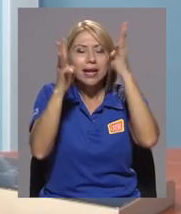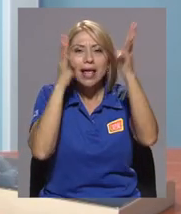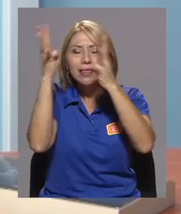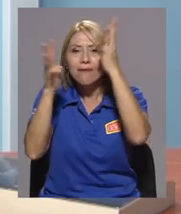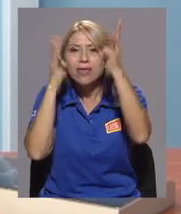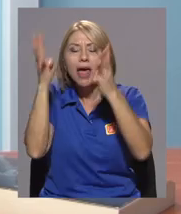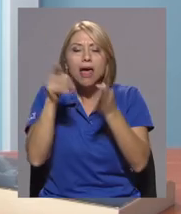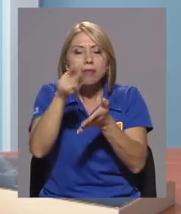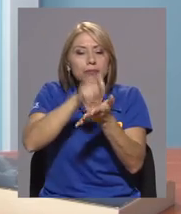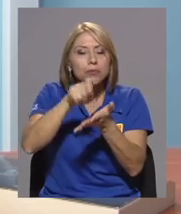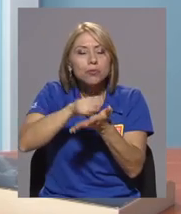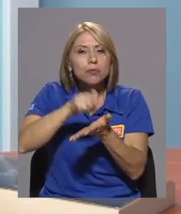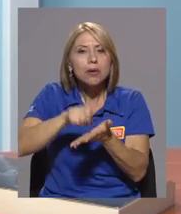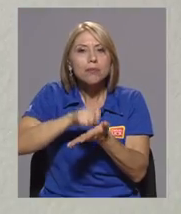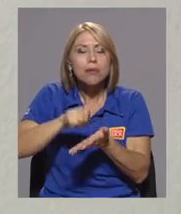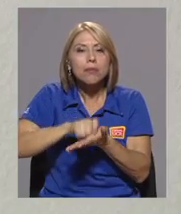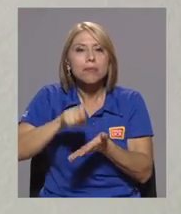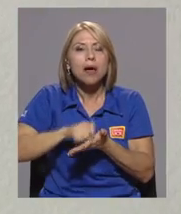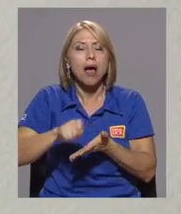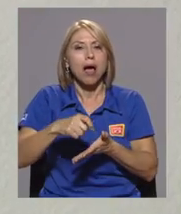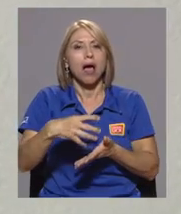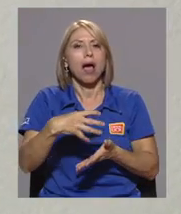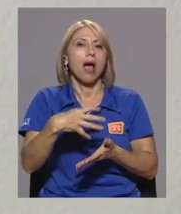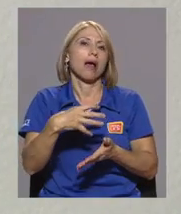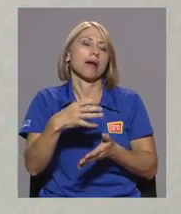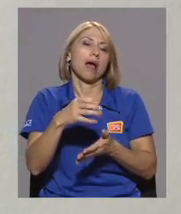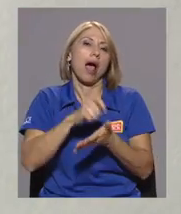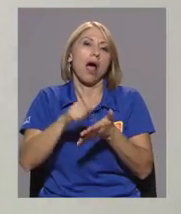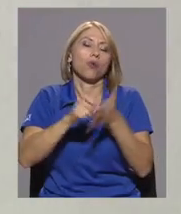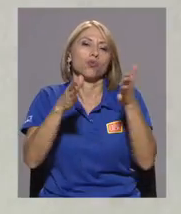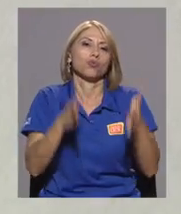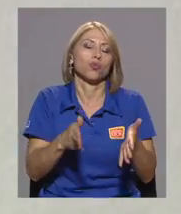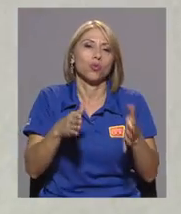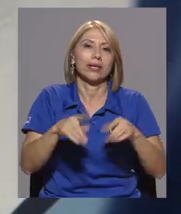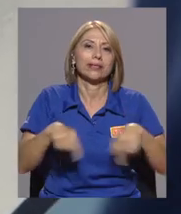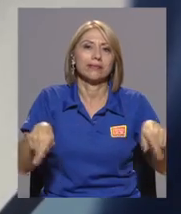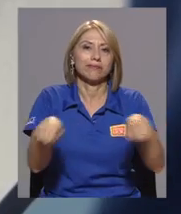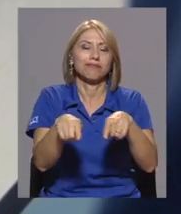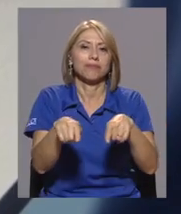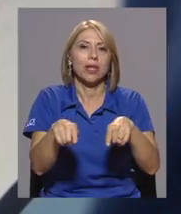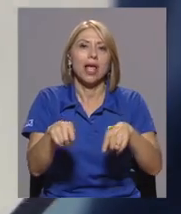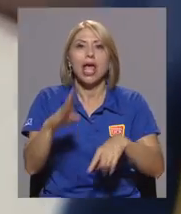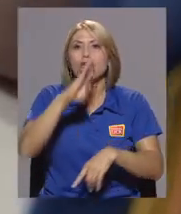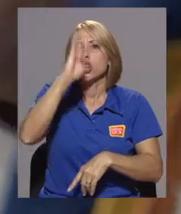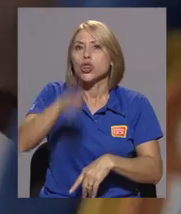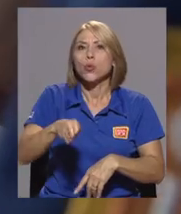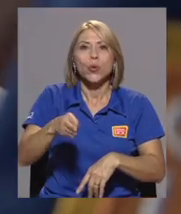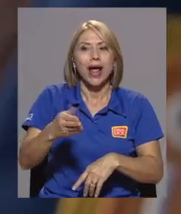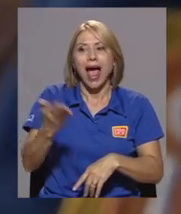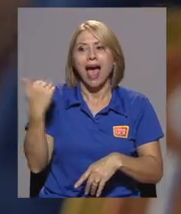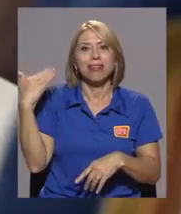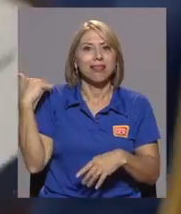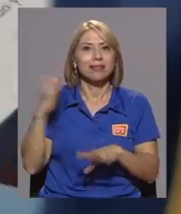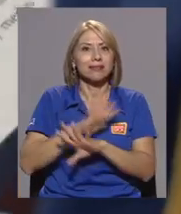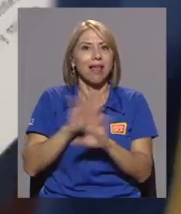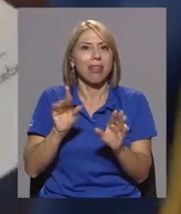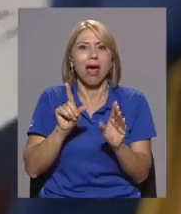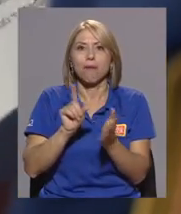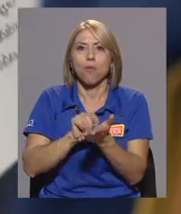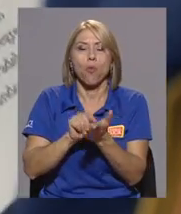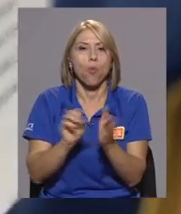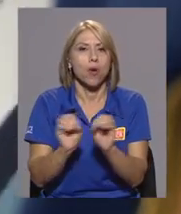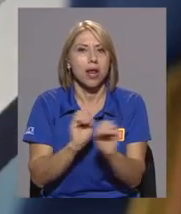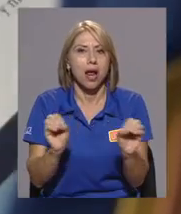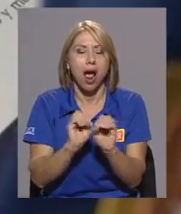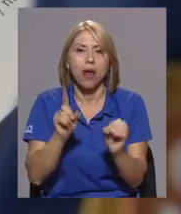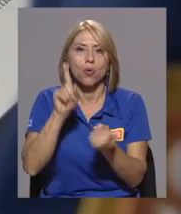creatividad en términos de producción literaria en autores y autoras noveles, es decir, que nunca antes hayan publicado